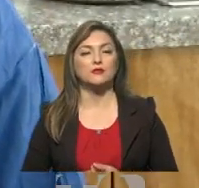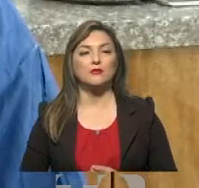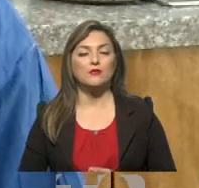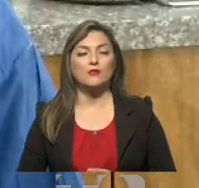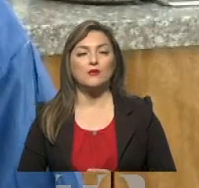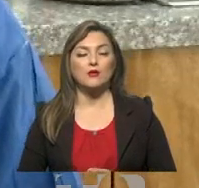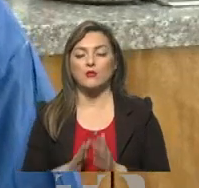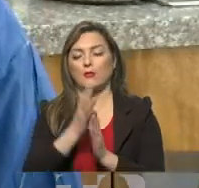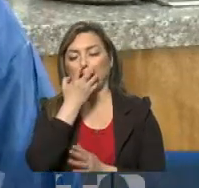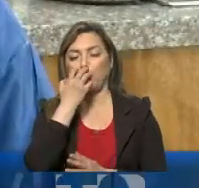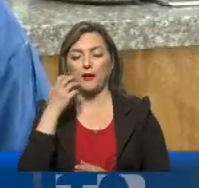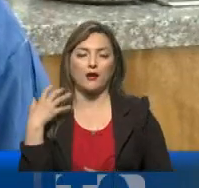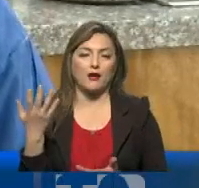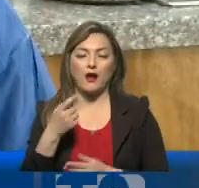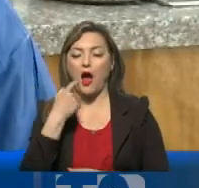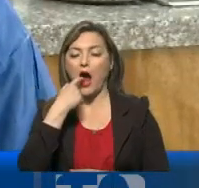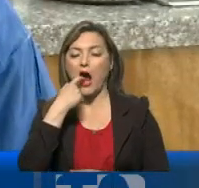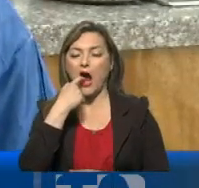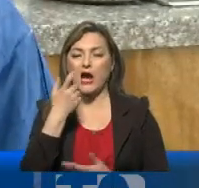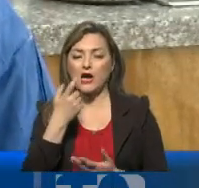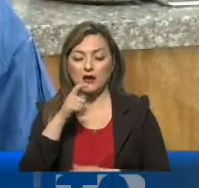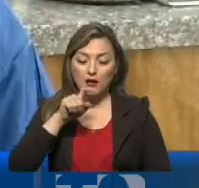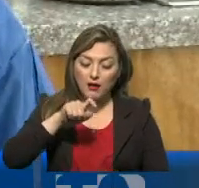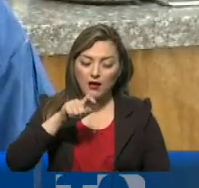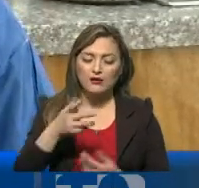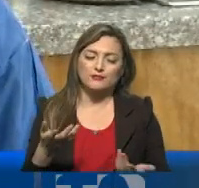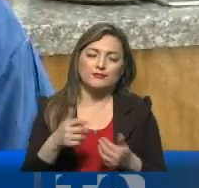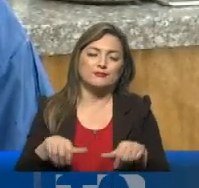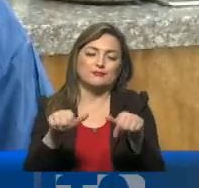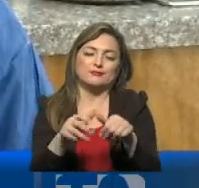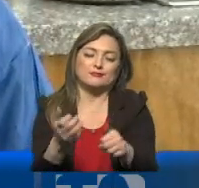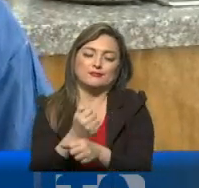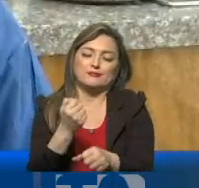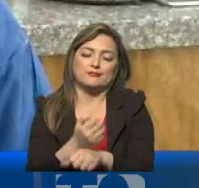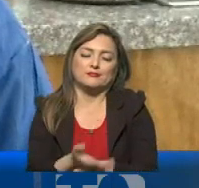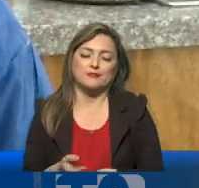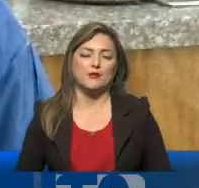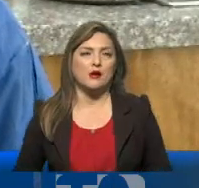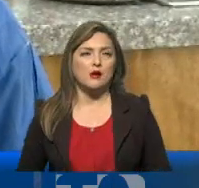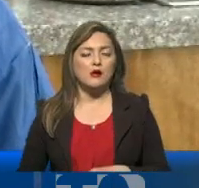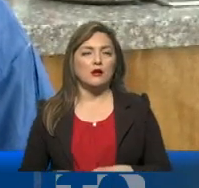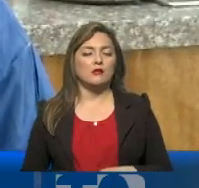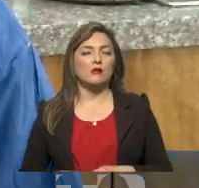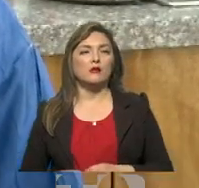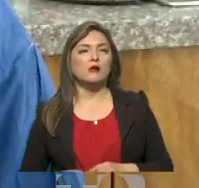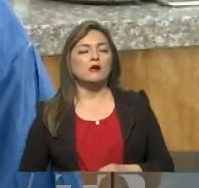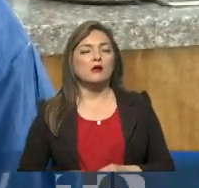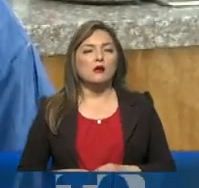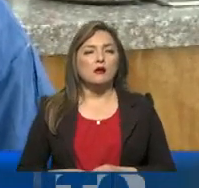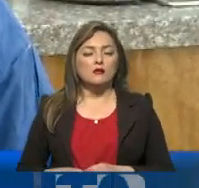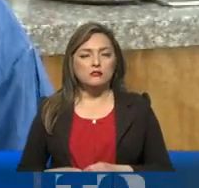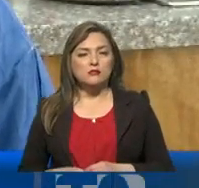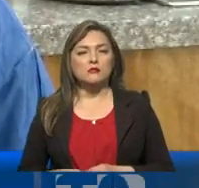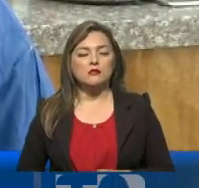que se quite la mascarilla, ¿sí? Entonces, esa es nuestra área, ¿no? Trabajamos ahí en boca, al igual que los colegas